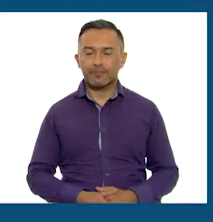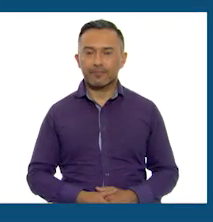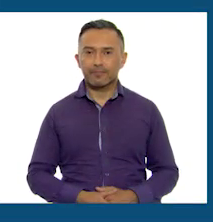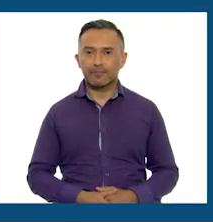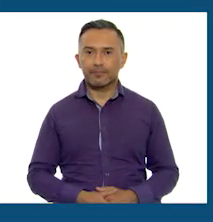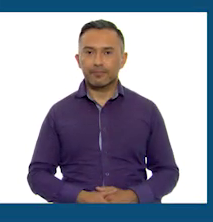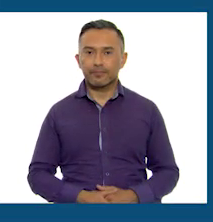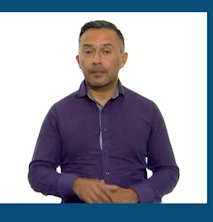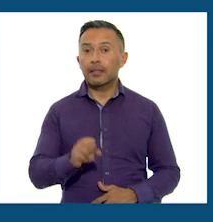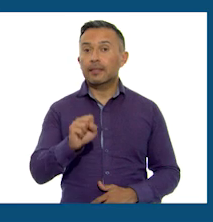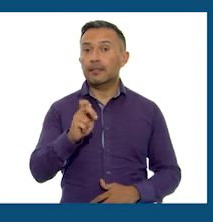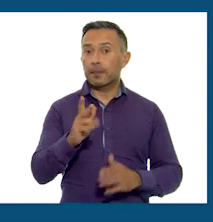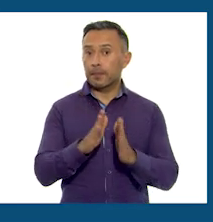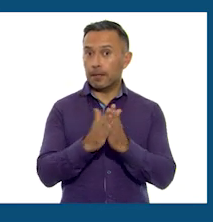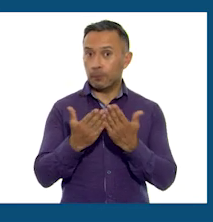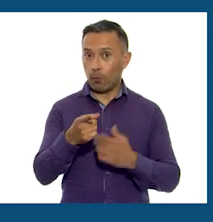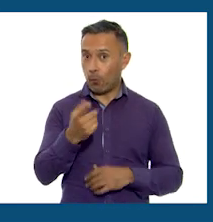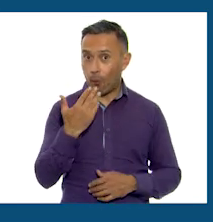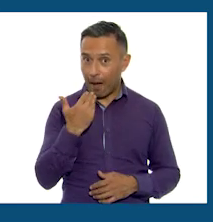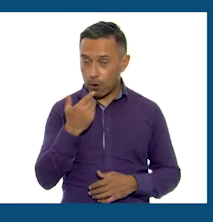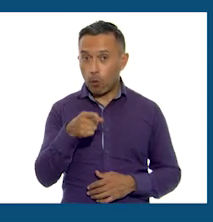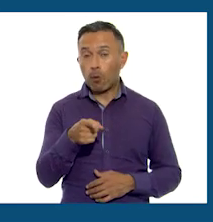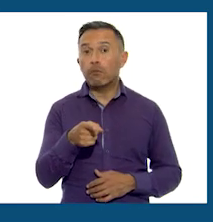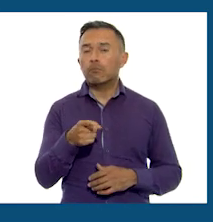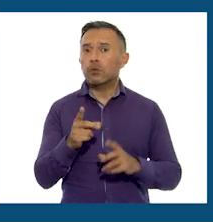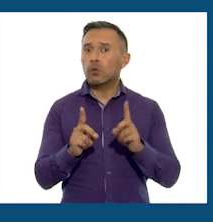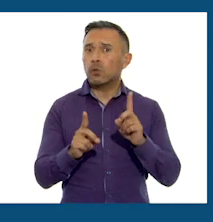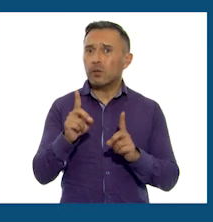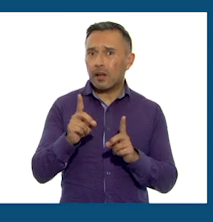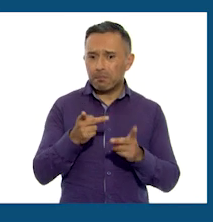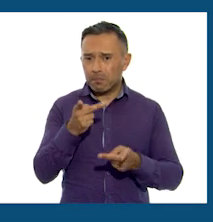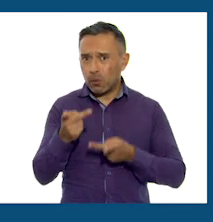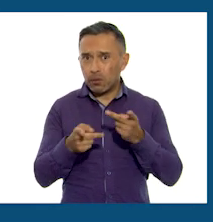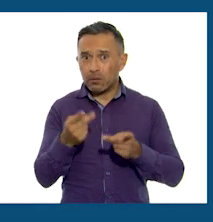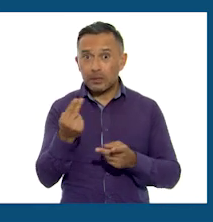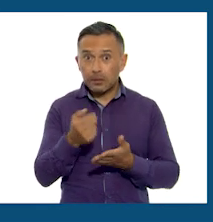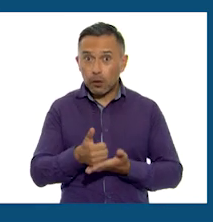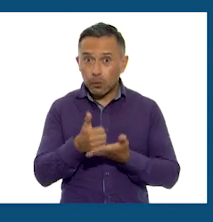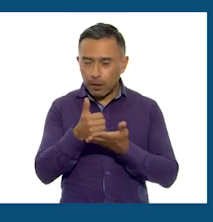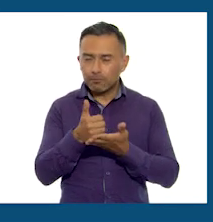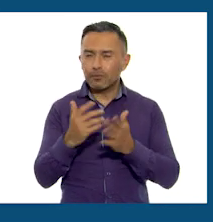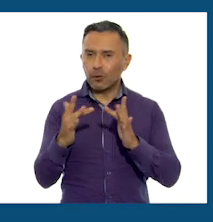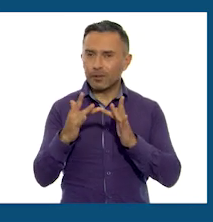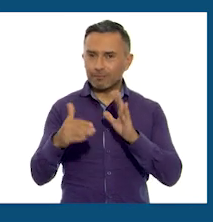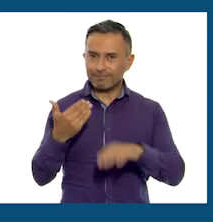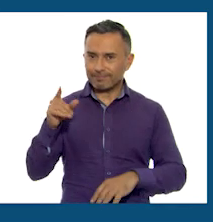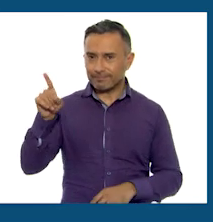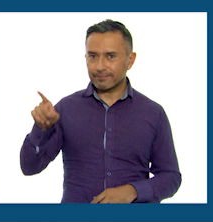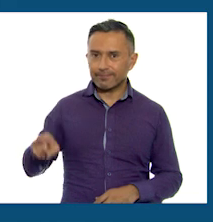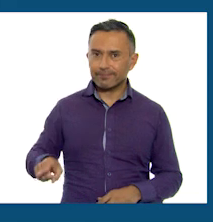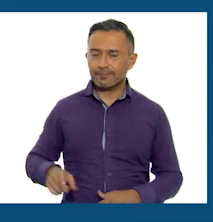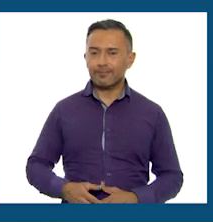Si no tienes el libro de texto o necesitas ayuda para responder las preguntas, contáctanos.